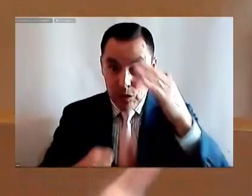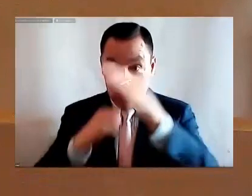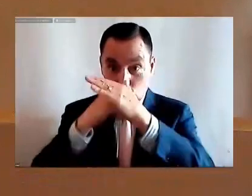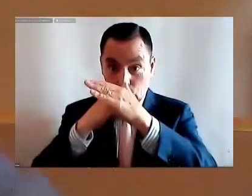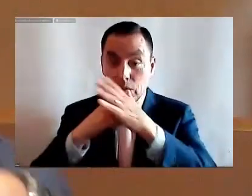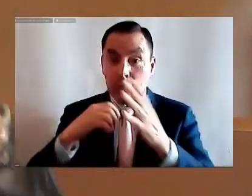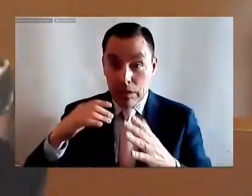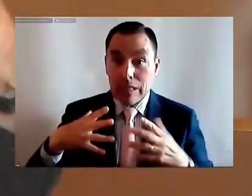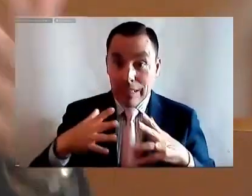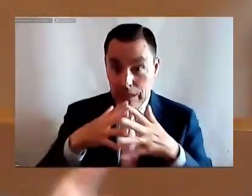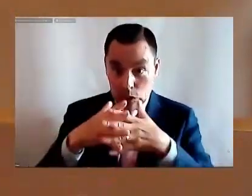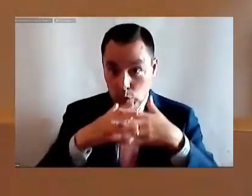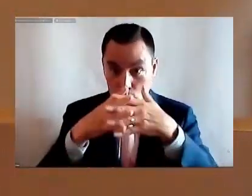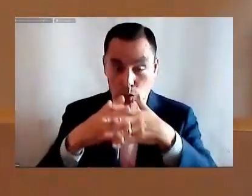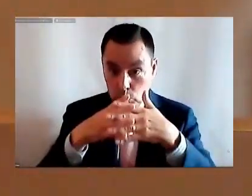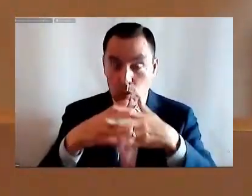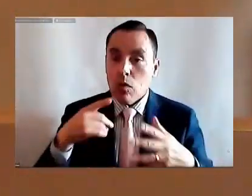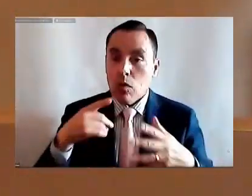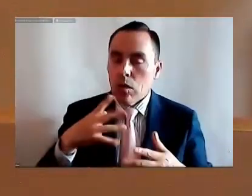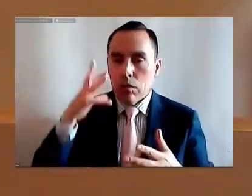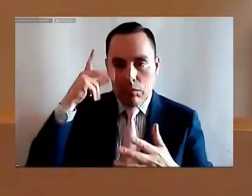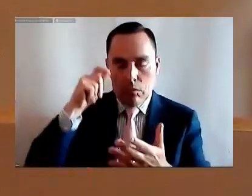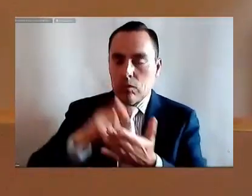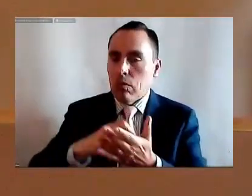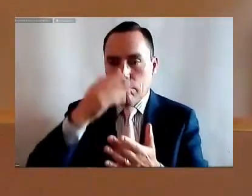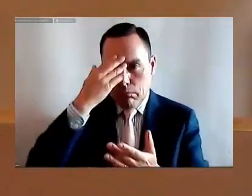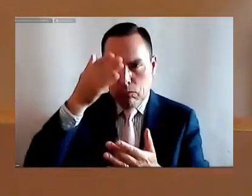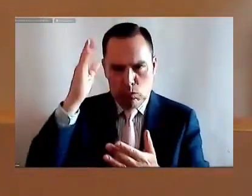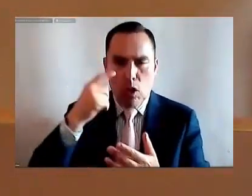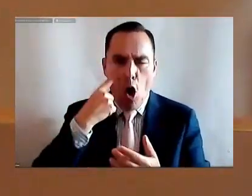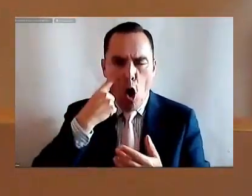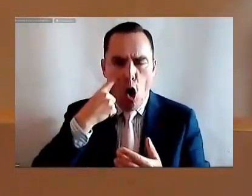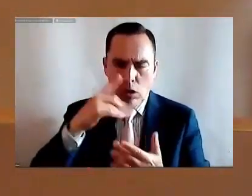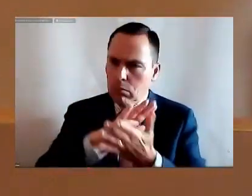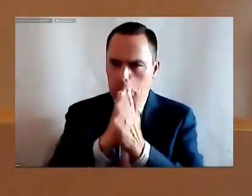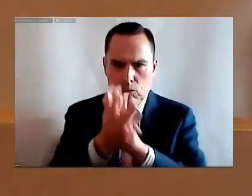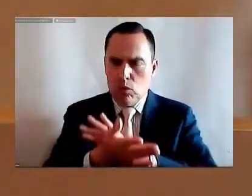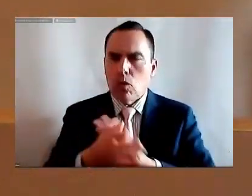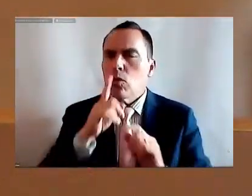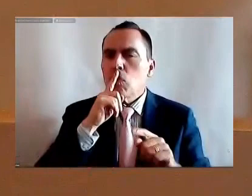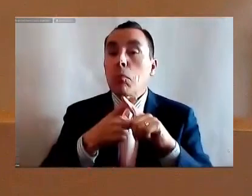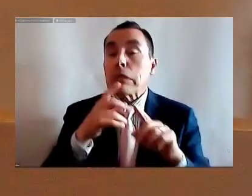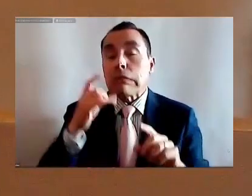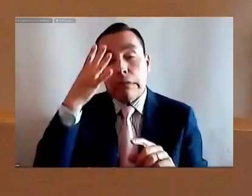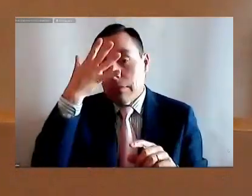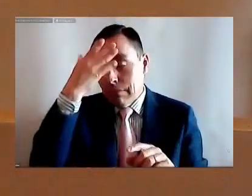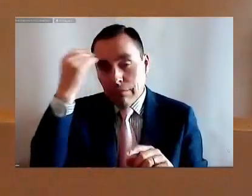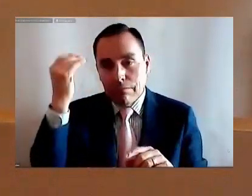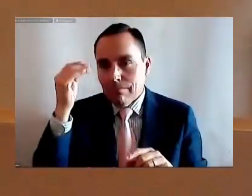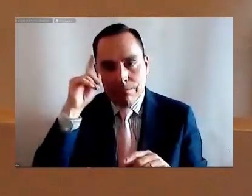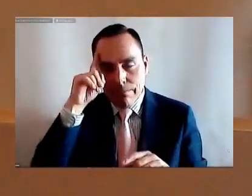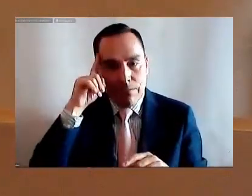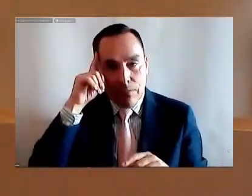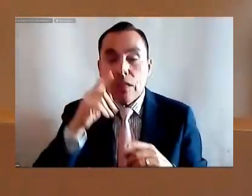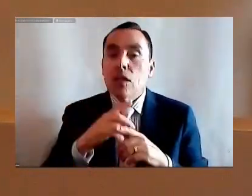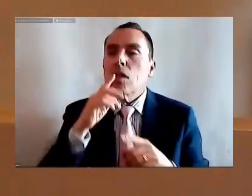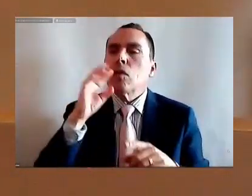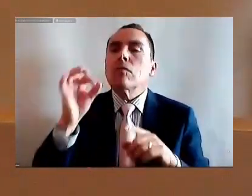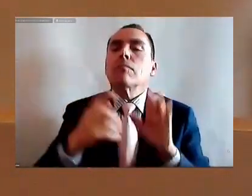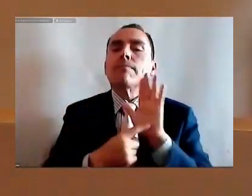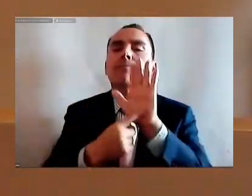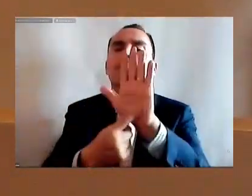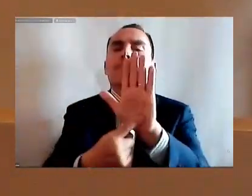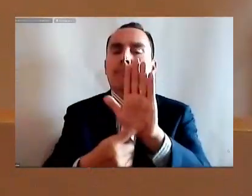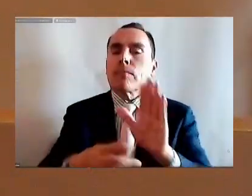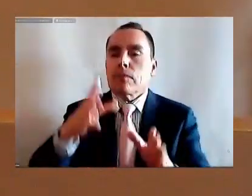esa sentencia que es muy famosa, y no recuerdo el nombre en este minuto, hace presente de que